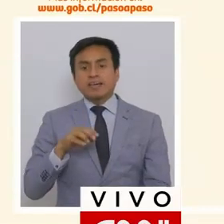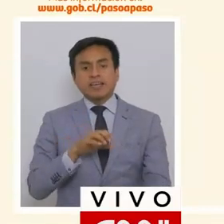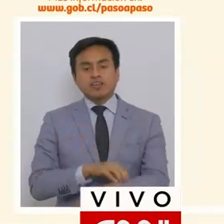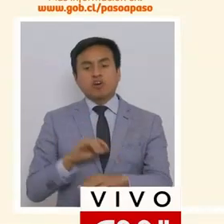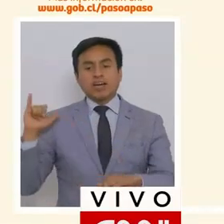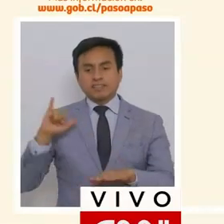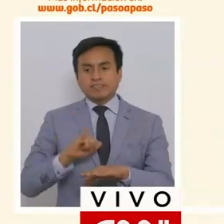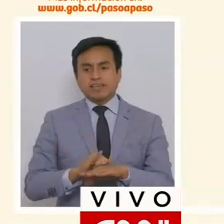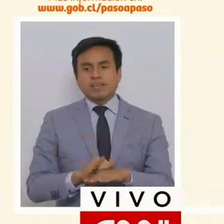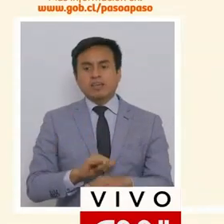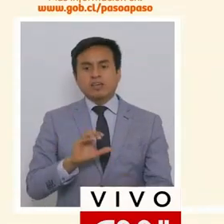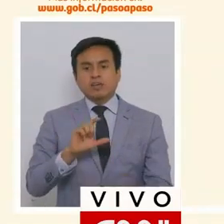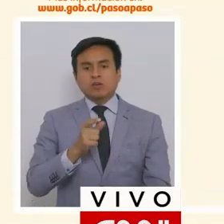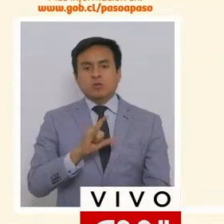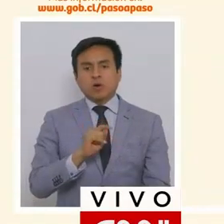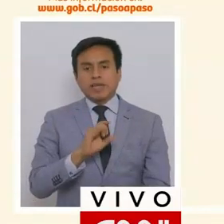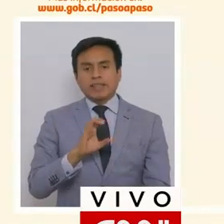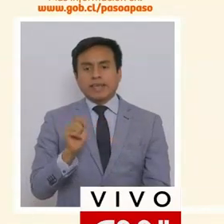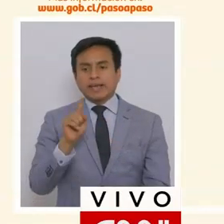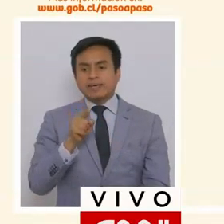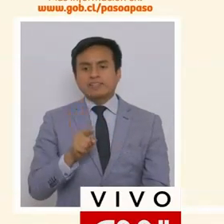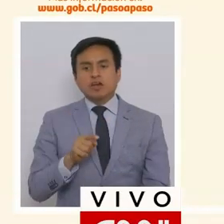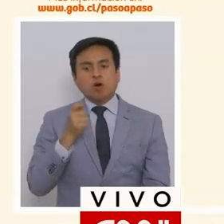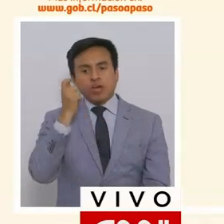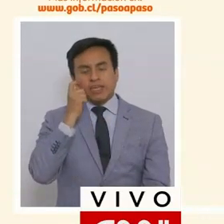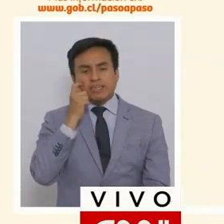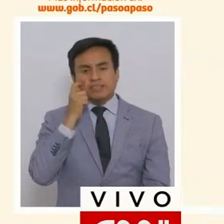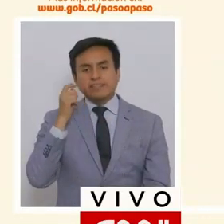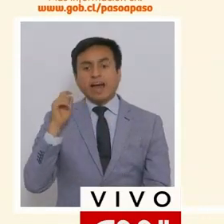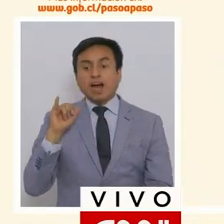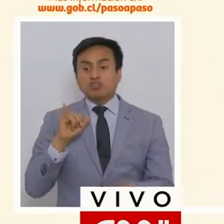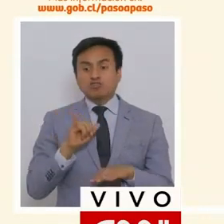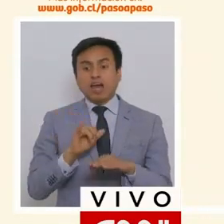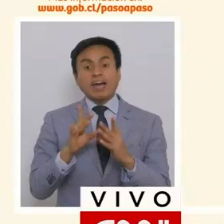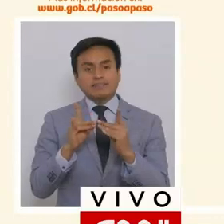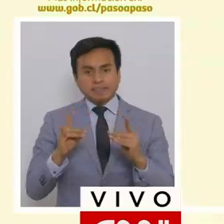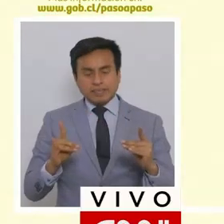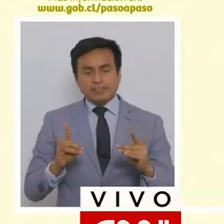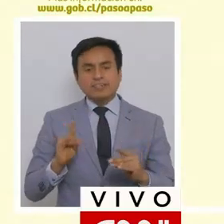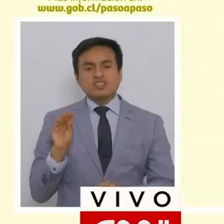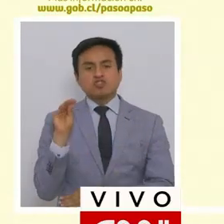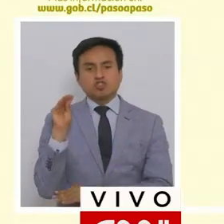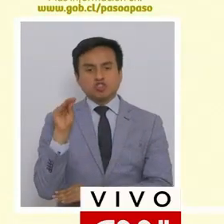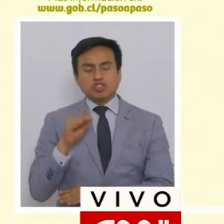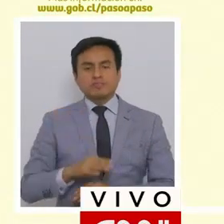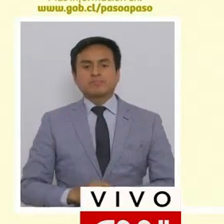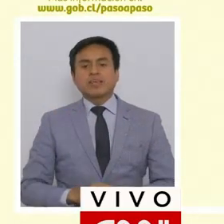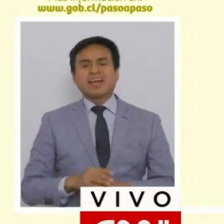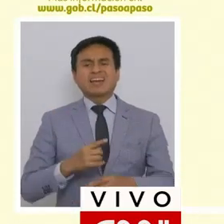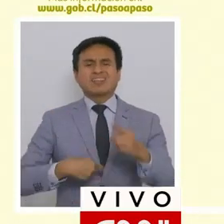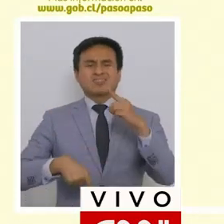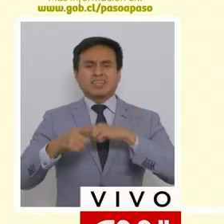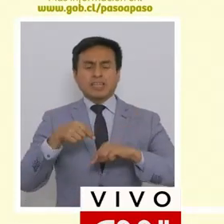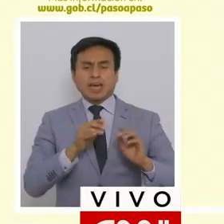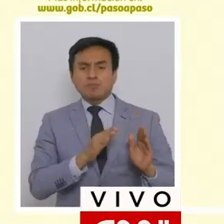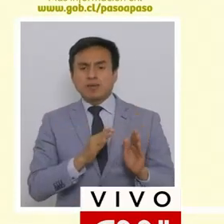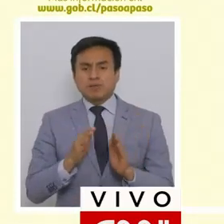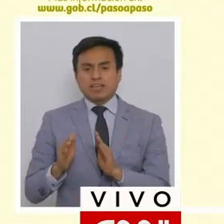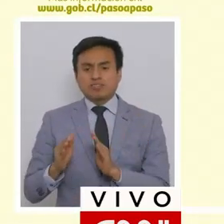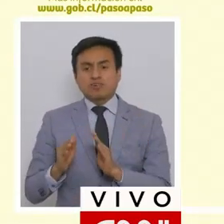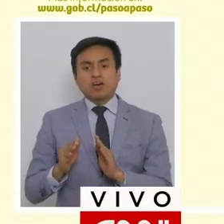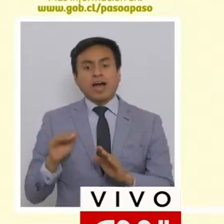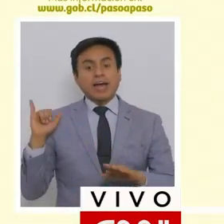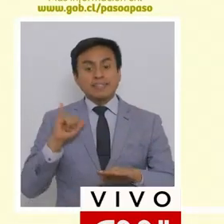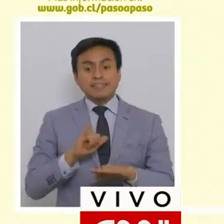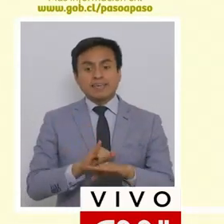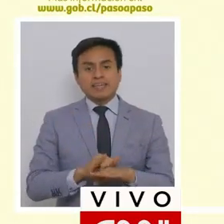Aysén, Huaytecas, O'Higgins, Aysén, Cisnes. Retroceden a preparación en